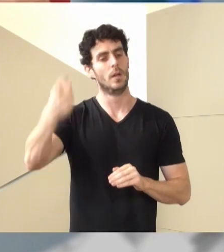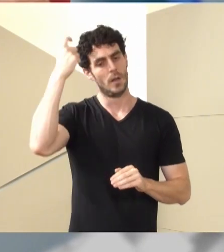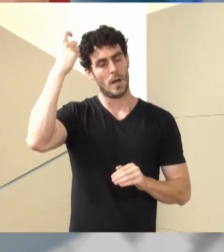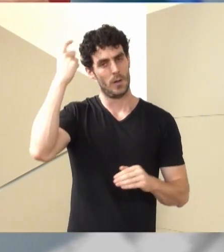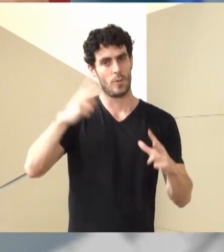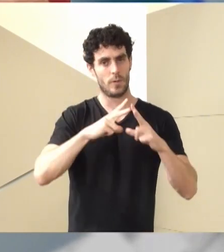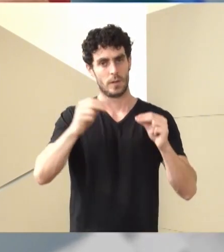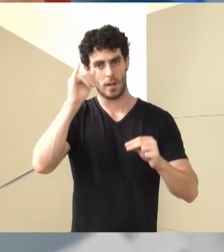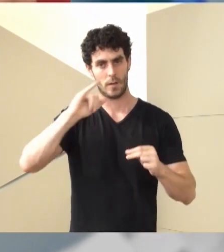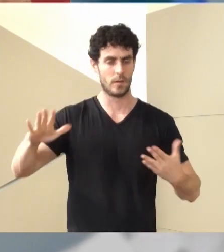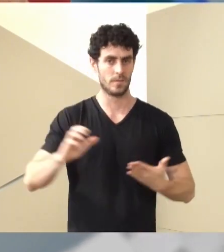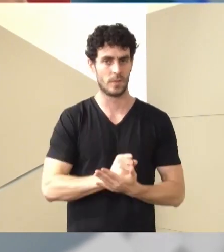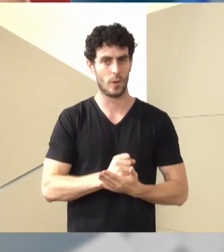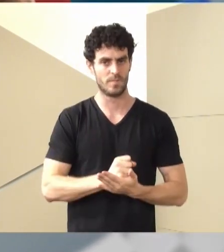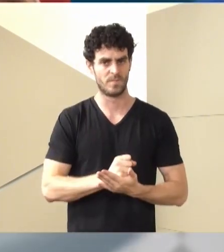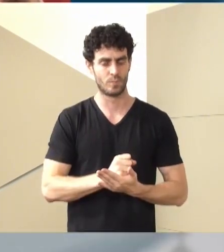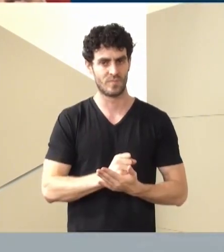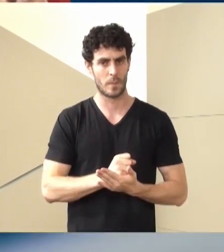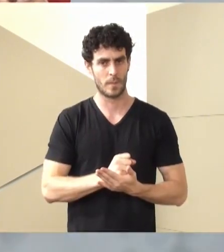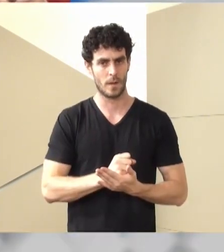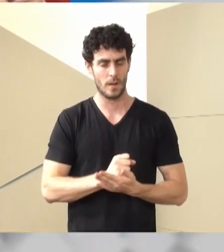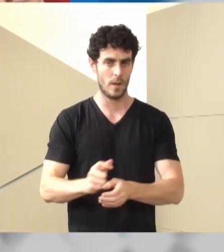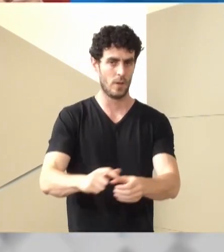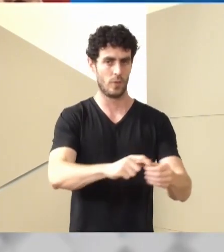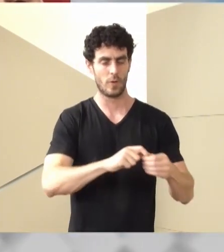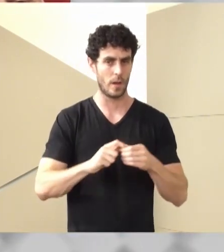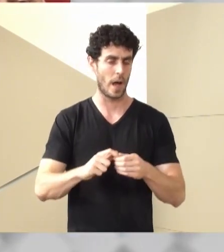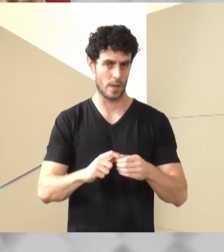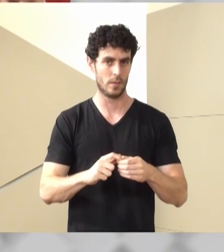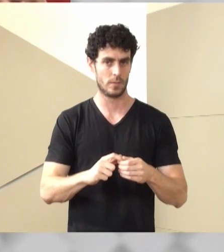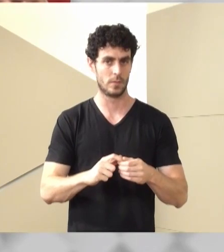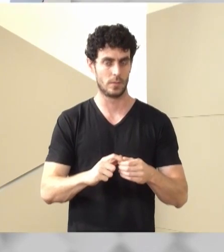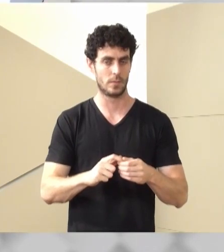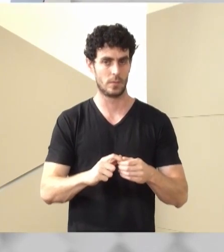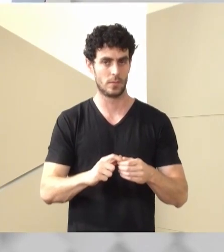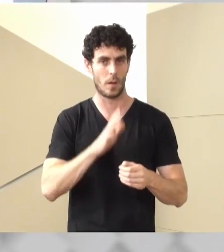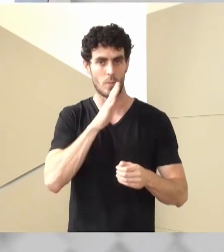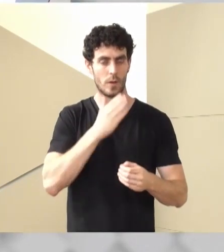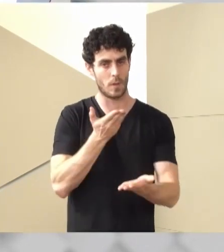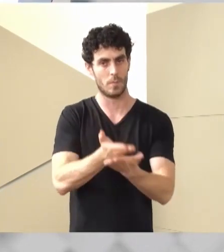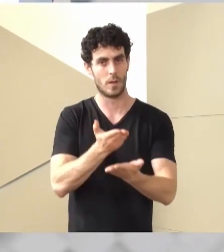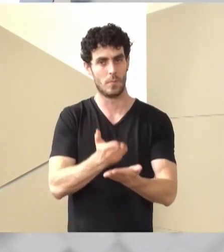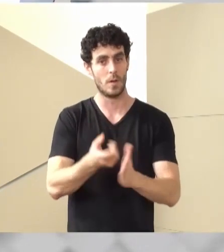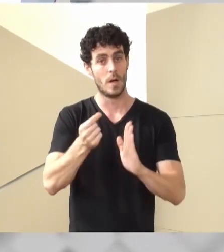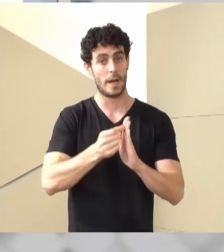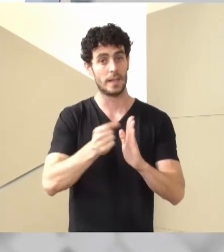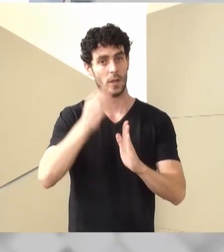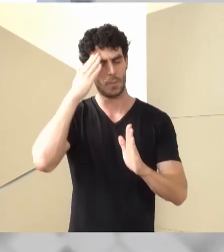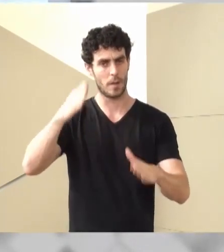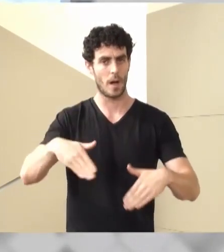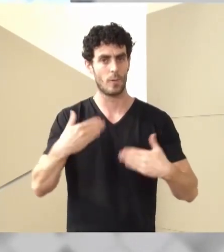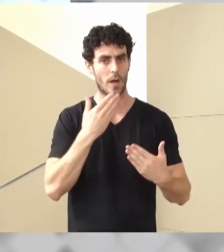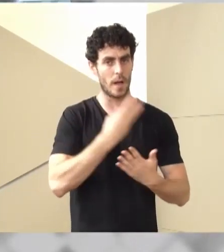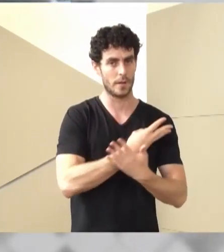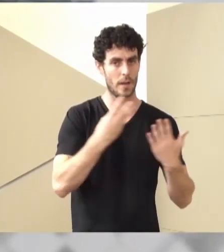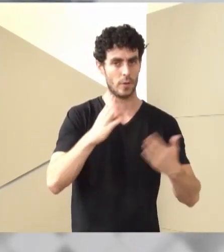de la Universidad de La Rioja, que se sienten solidarios con las causas que les proponemos. El principal requisito es tener entre 18